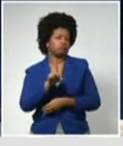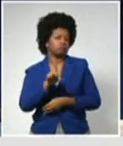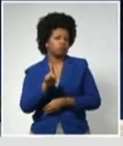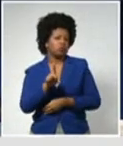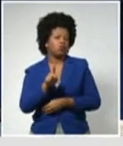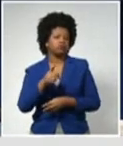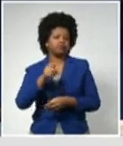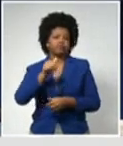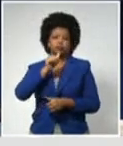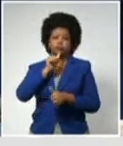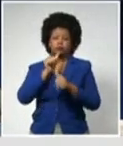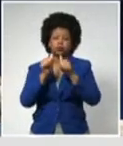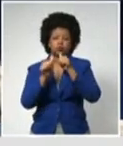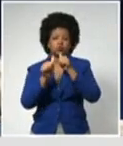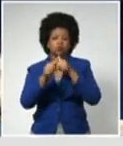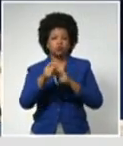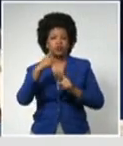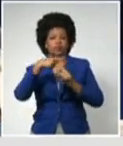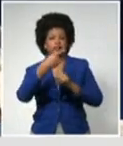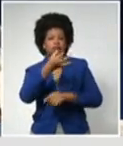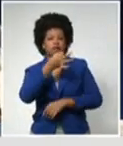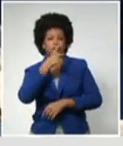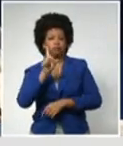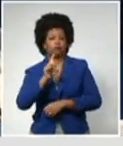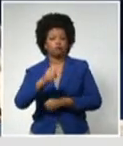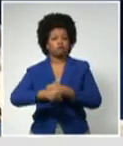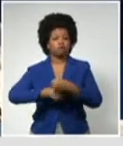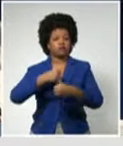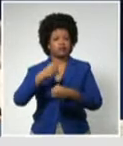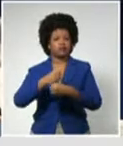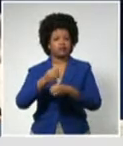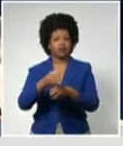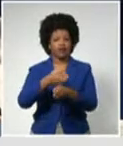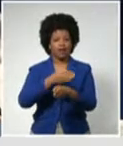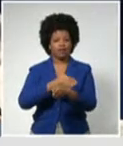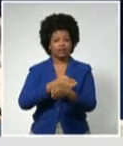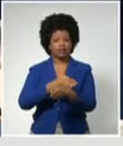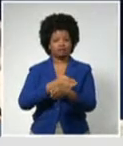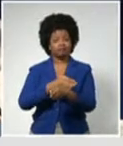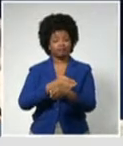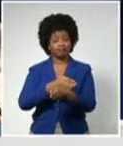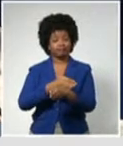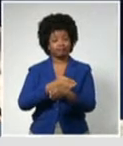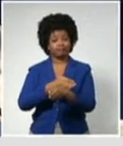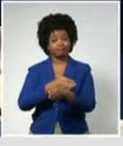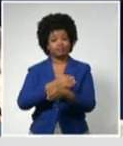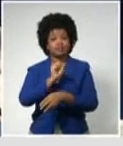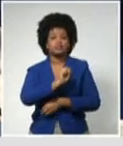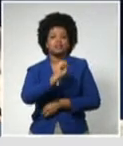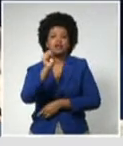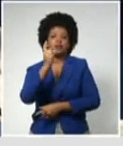que no se estaba utilizando, pues tal vez tantos miles se hubieran salvado